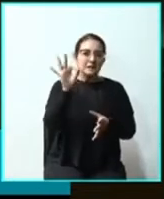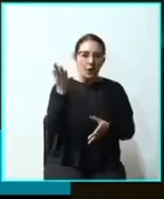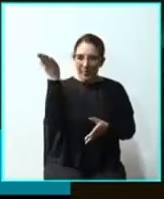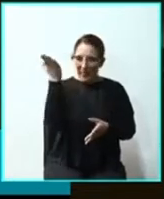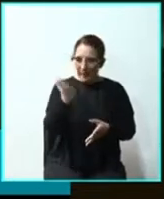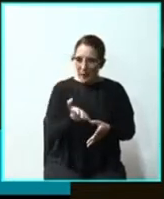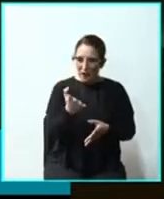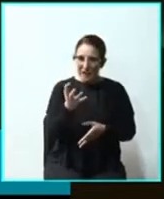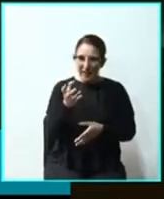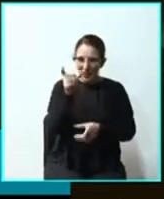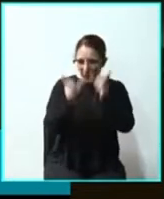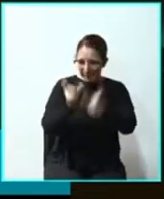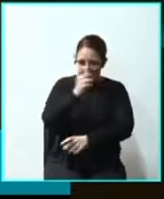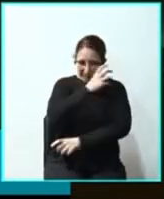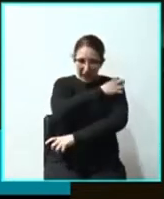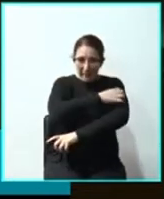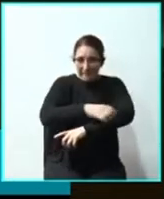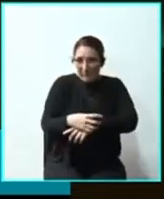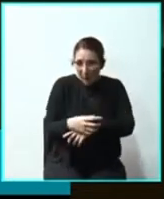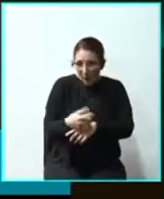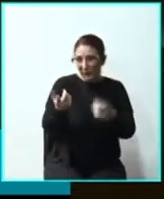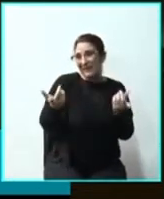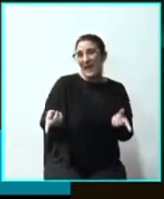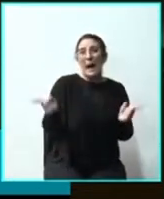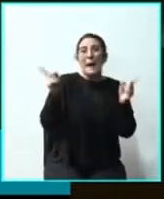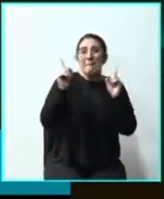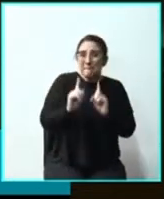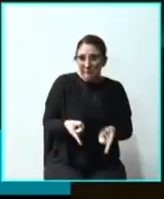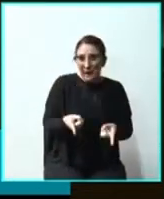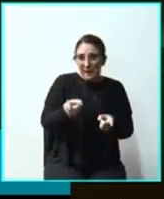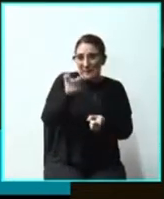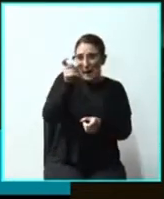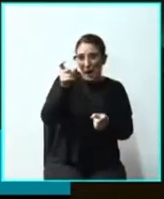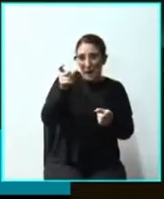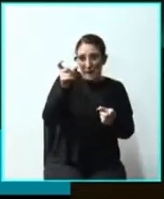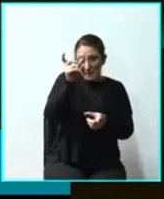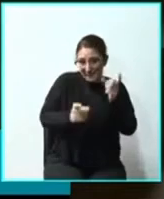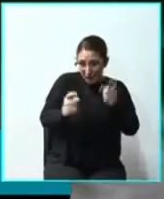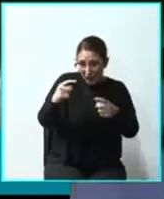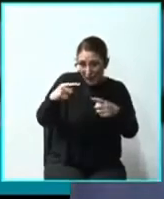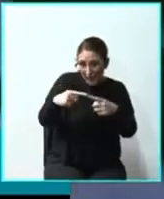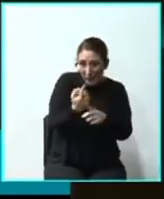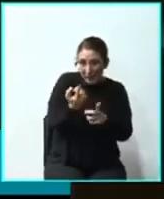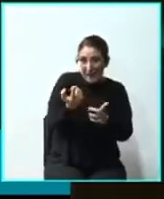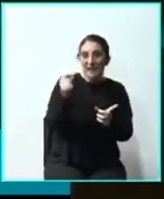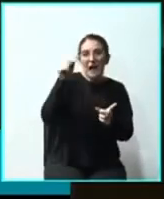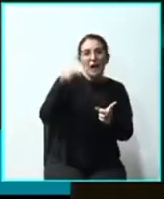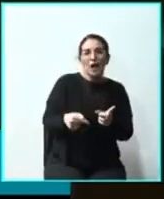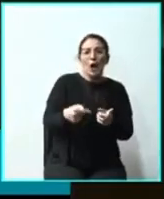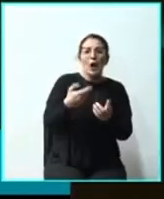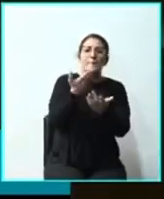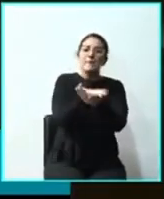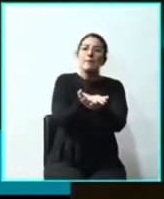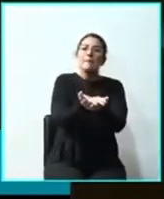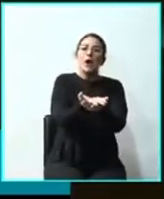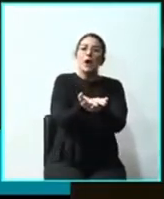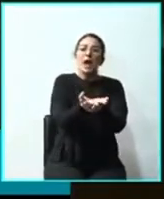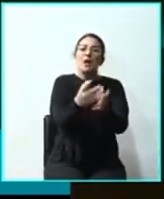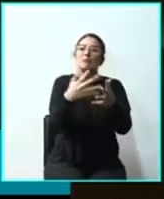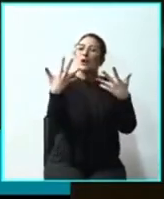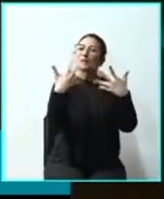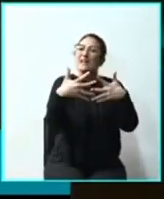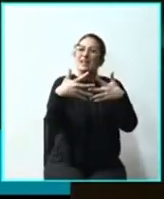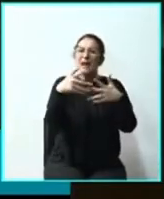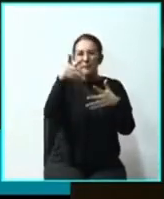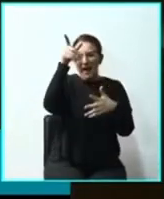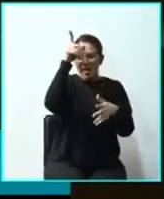y marginación, y es esa misma dirigencia política la que hoy propone un sistema de vigilancia que va en